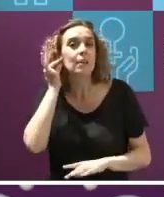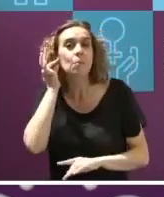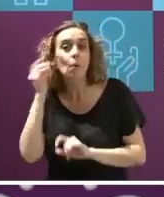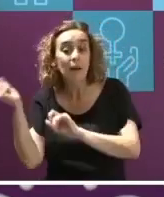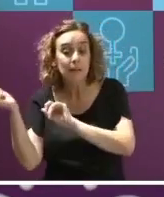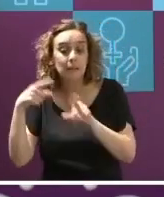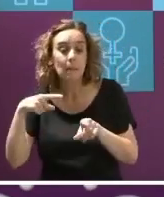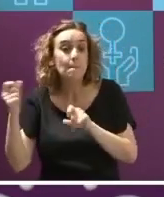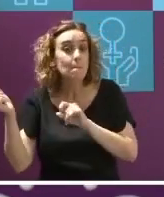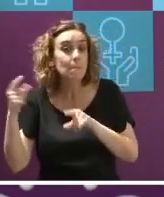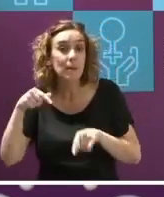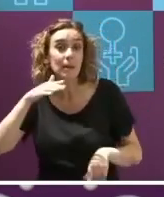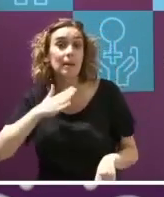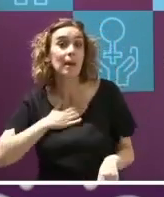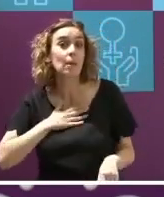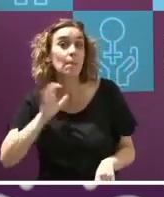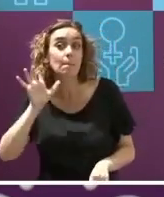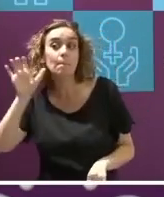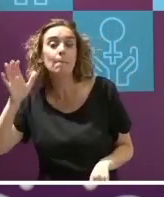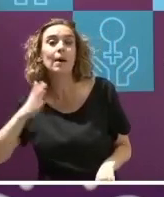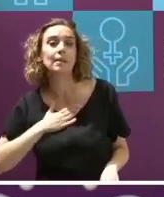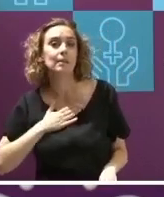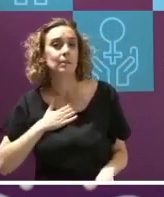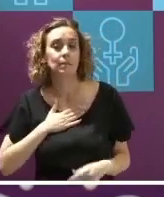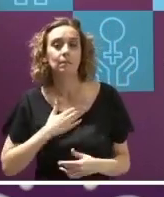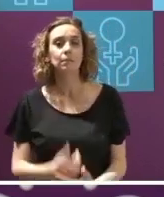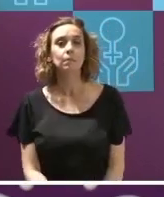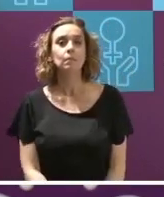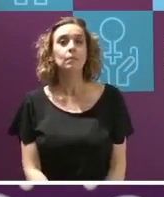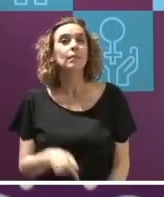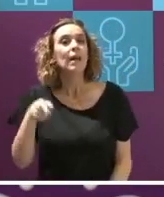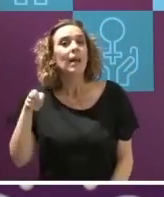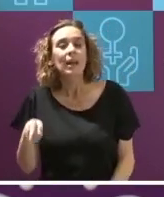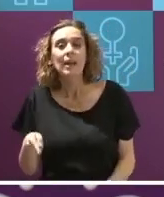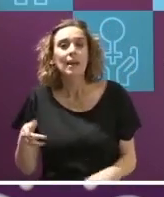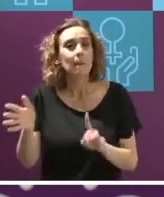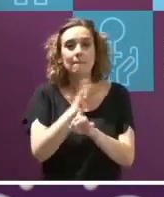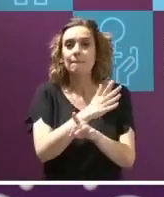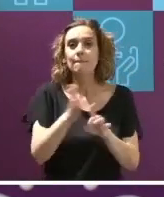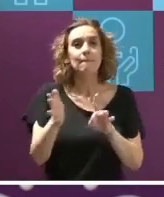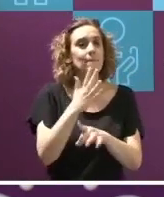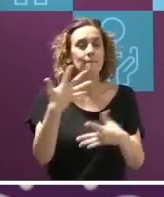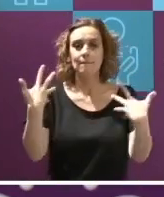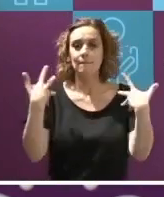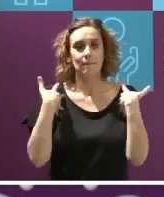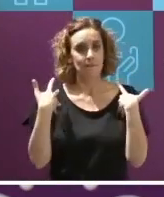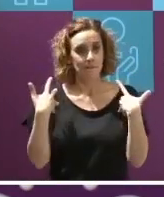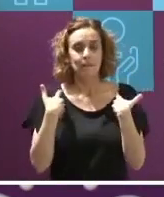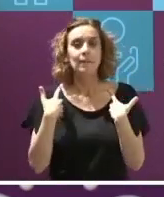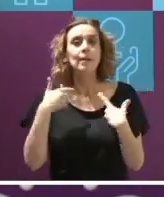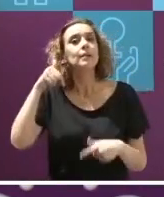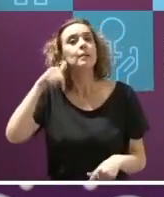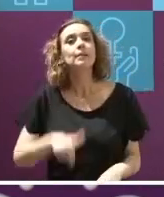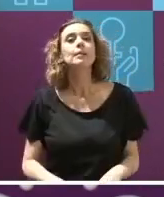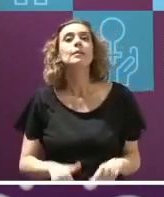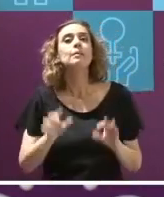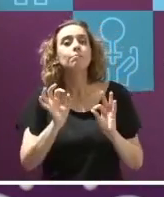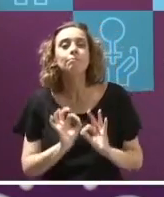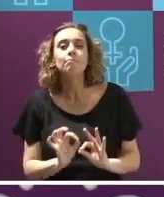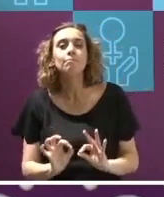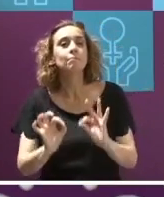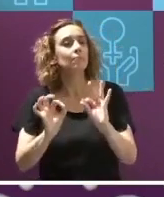migrantes de nuestros países que son víctimas de violencia Esto es